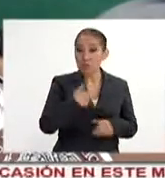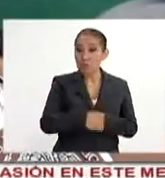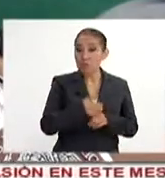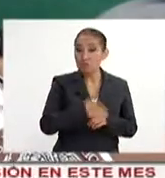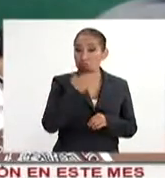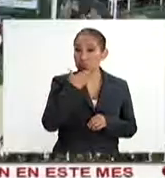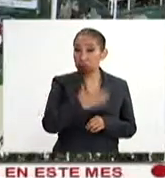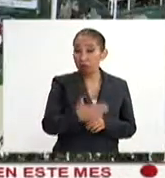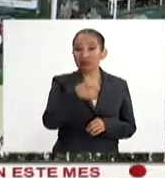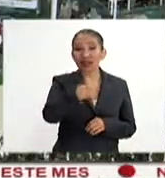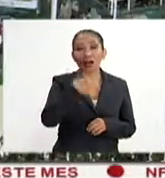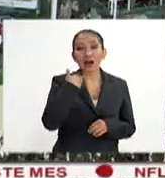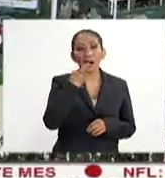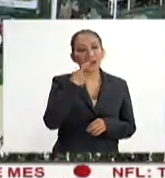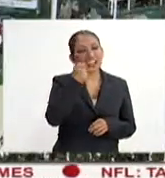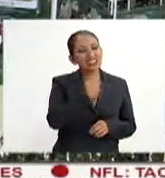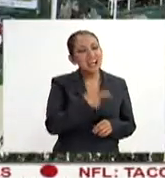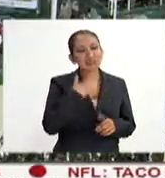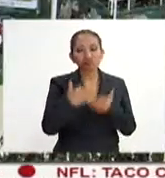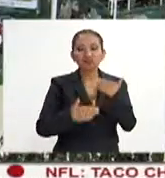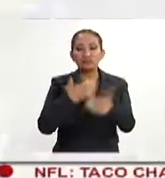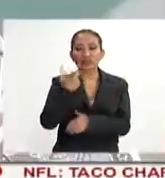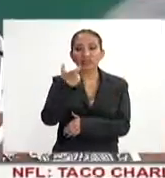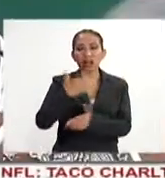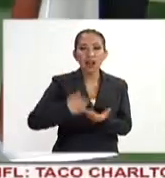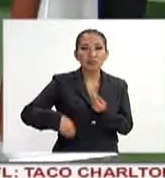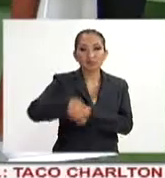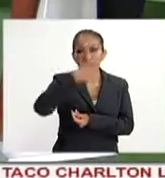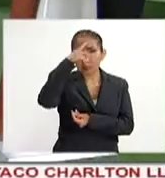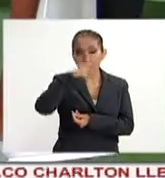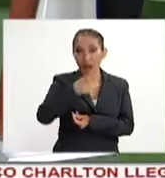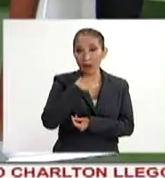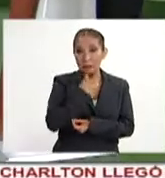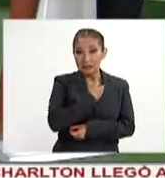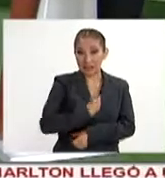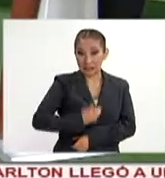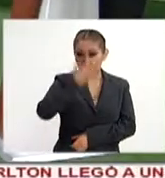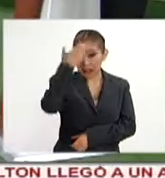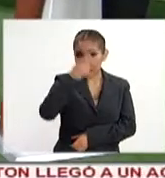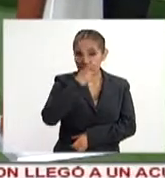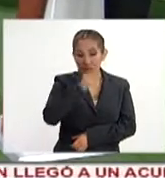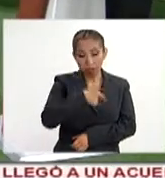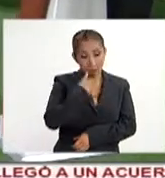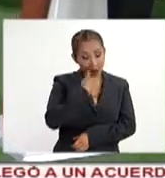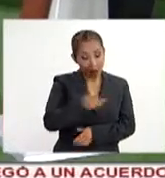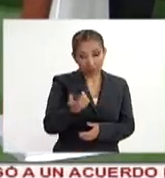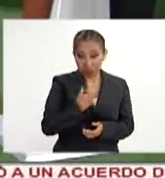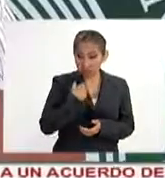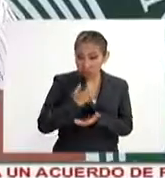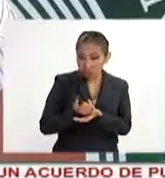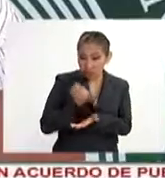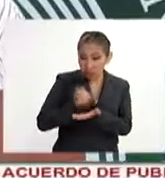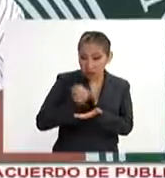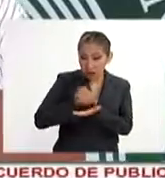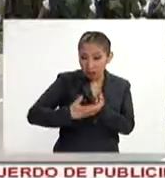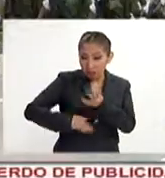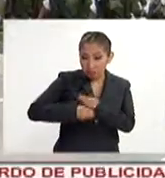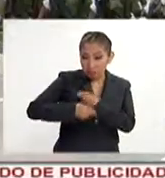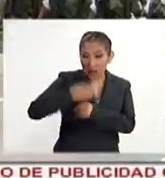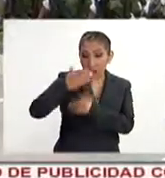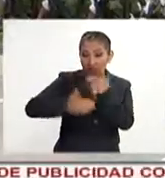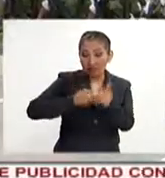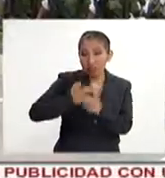cifras, que hablan del desempeño de nuestra economía. Destaca el presidente Enrique Peña Nieto la disciplina fiscal y el avance de la